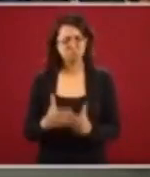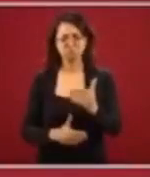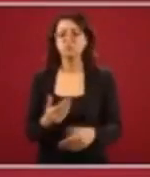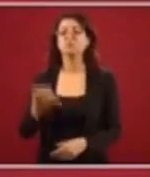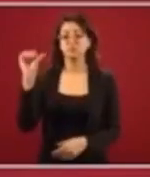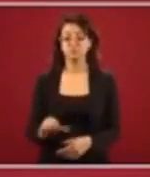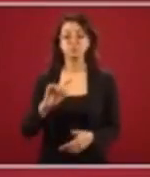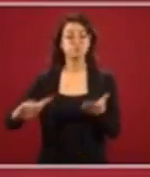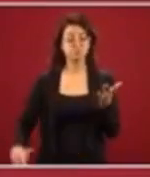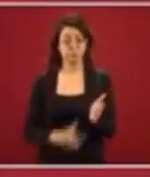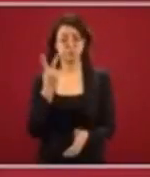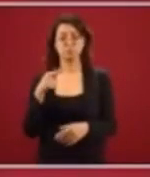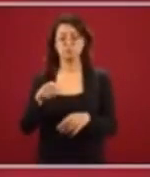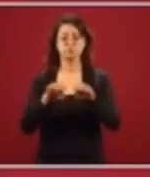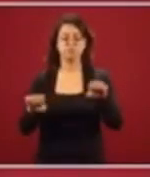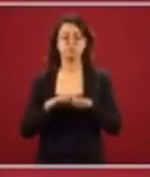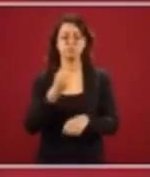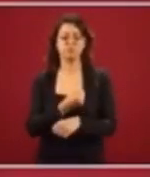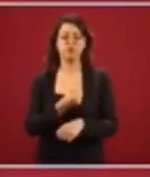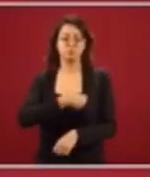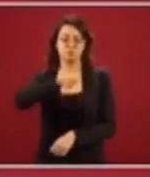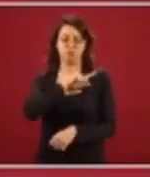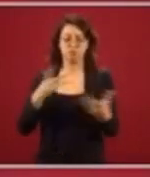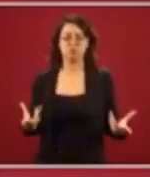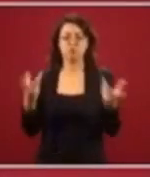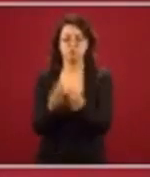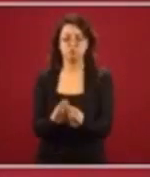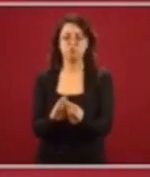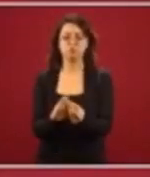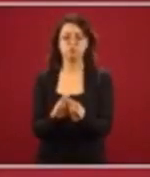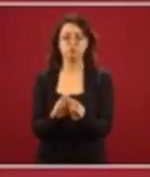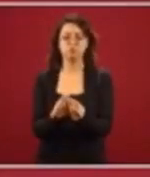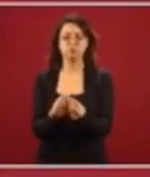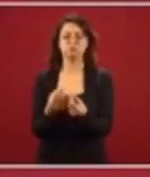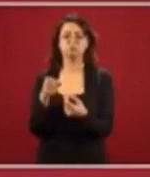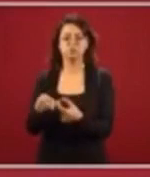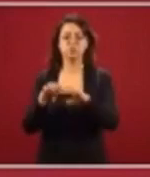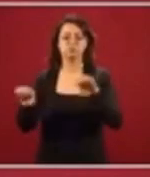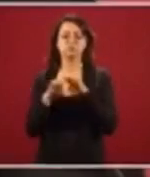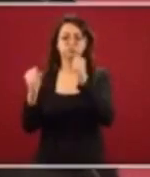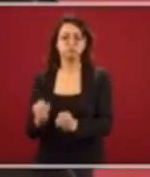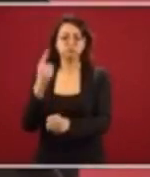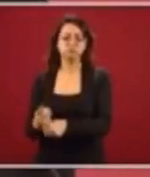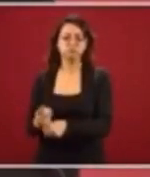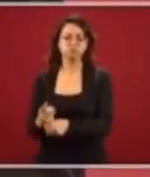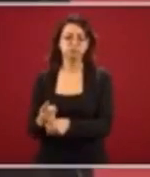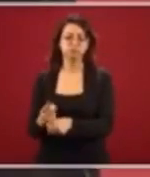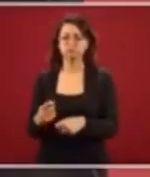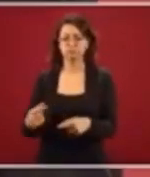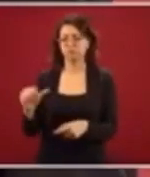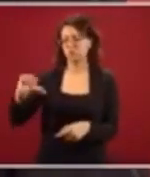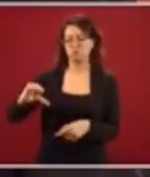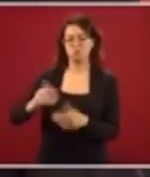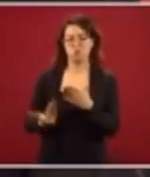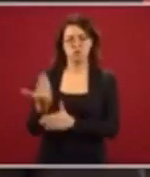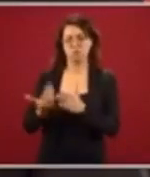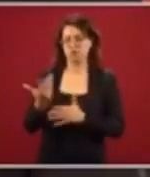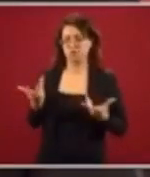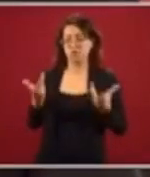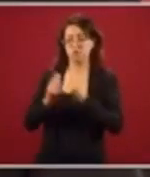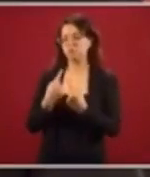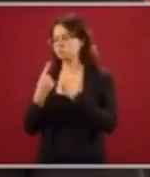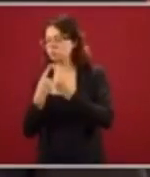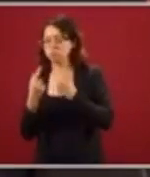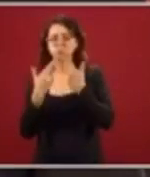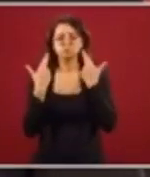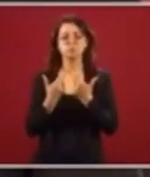se reunió el Gabinete de Salud con el Gabinete de Seguridad. Vamos a terminar esta